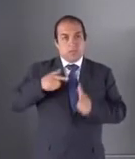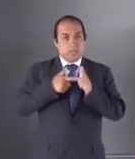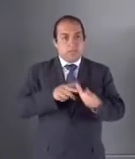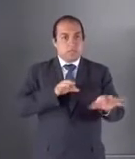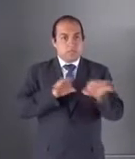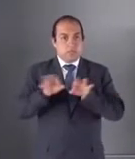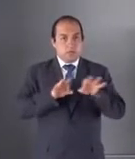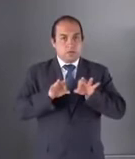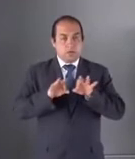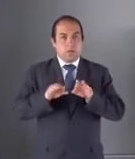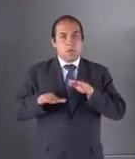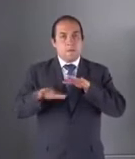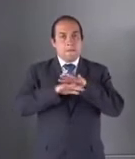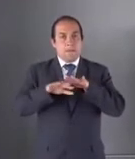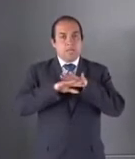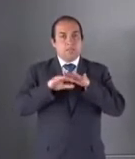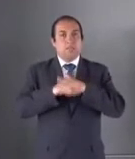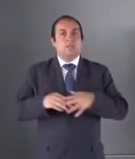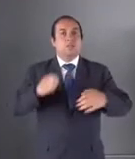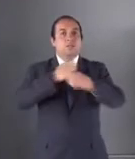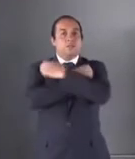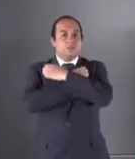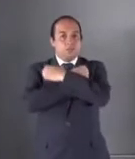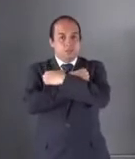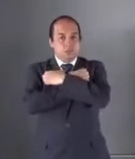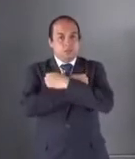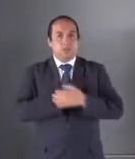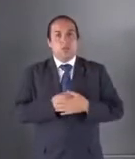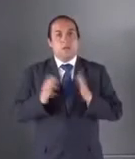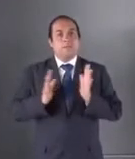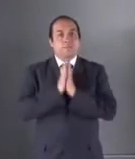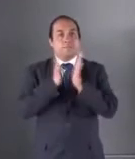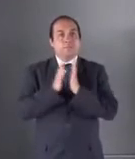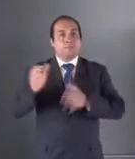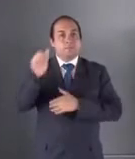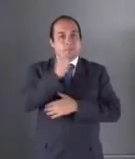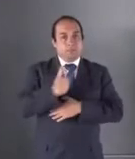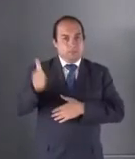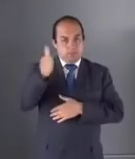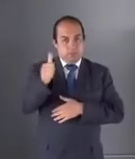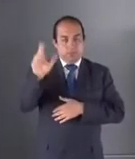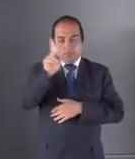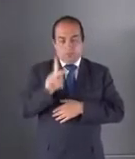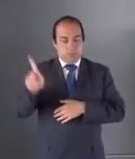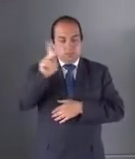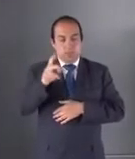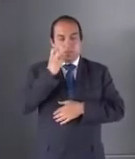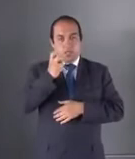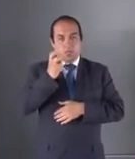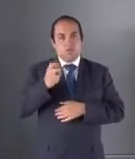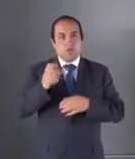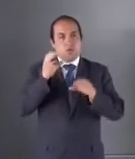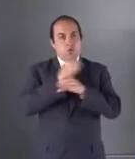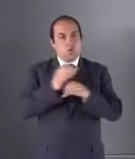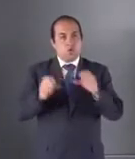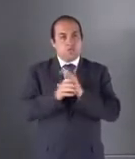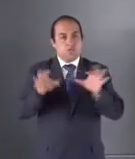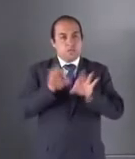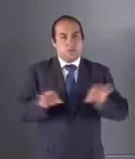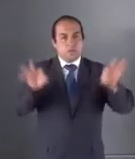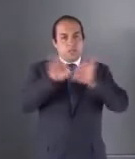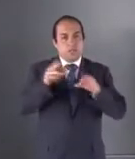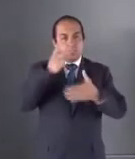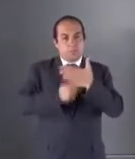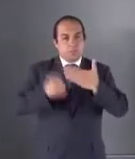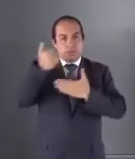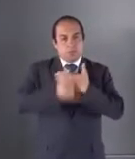la base de la educación, la difusión, la participación ciudadana, que son elementos fundamentales de nuestro proyecto de